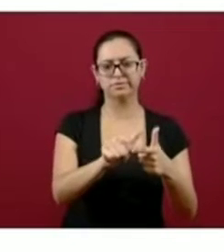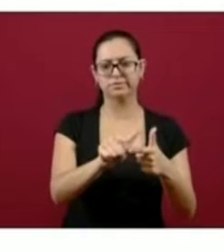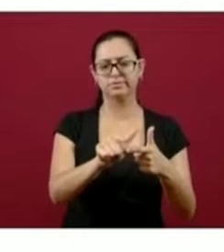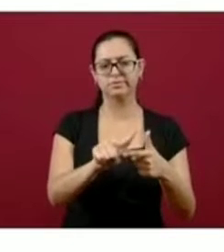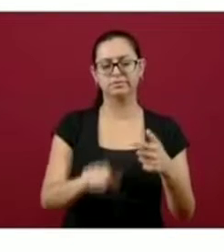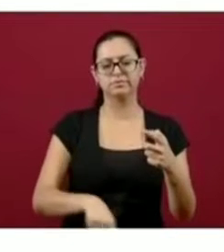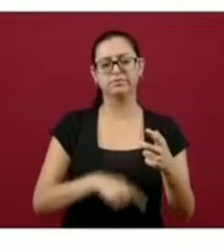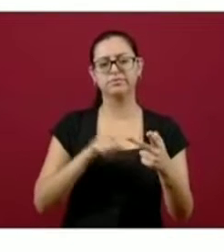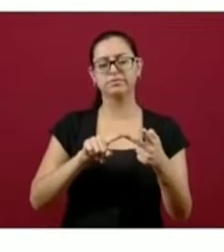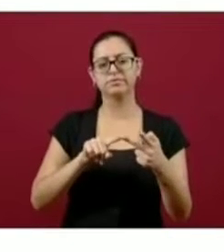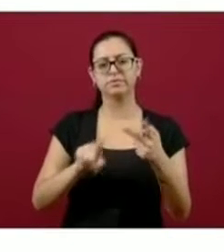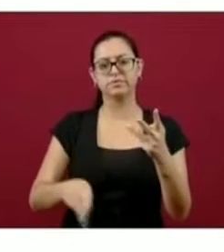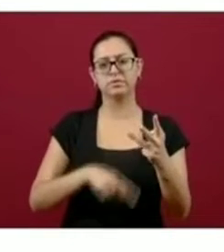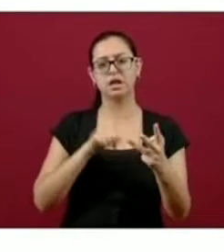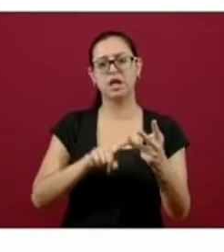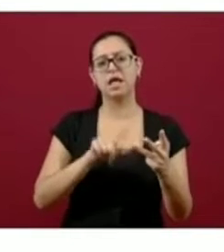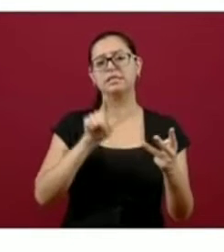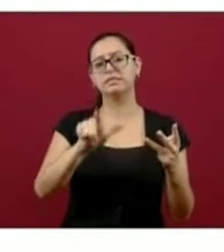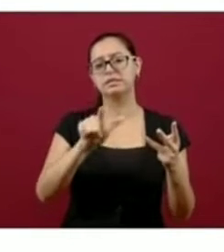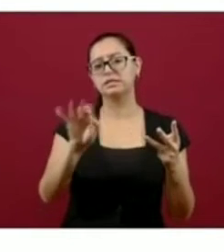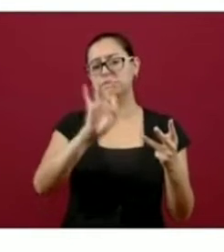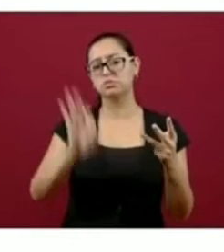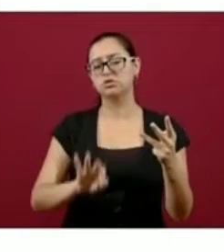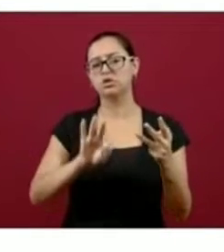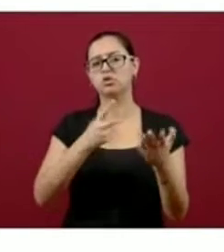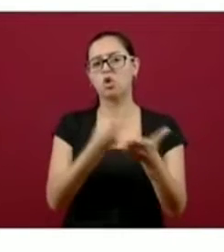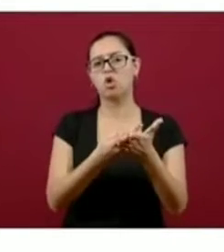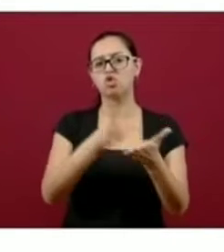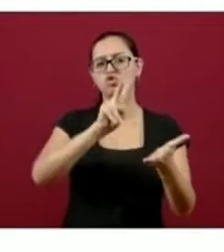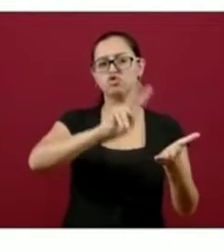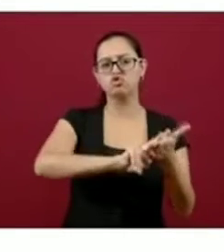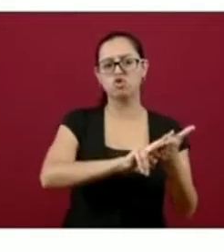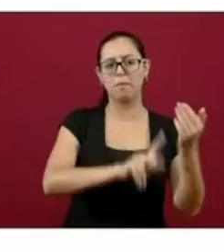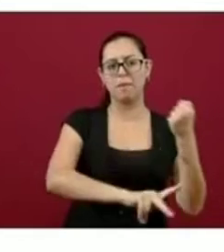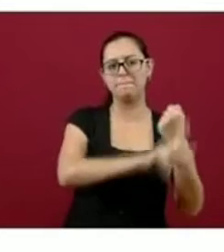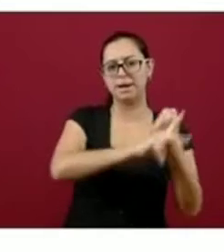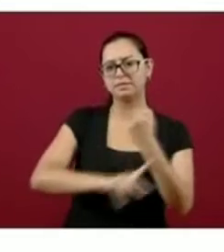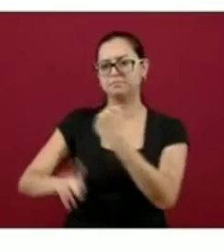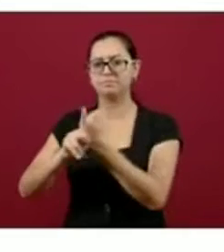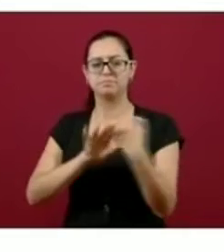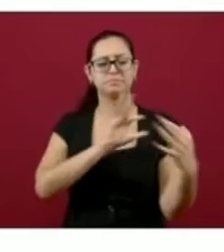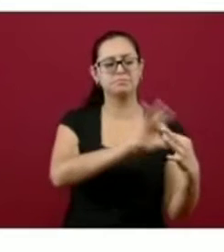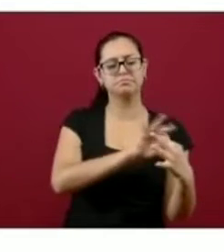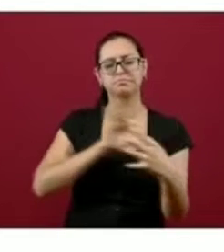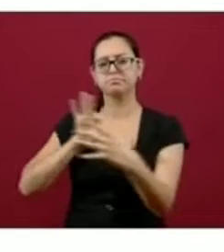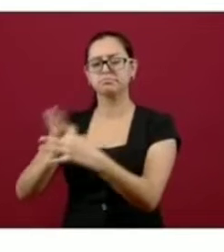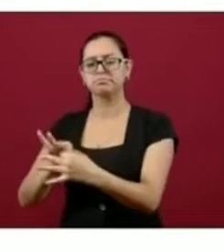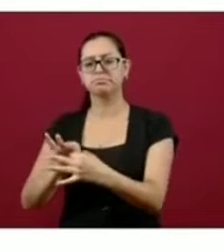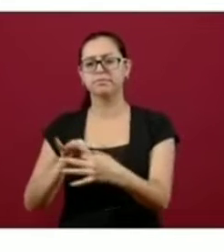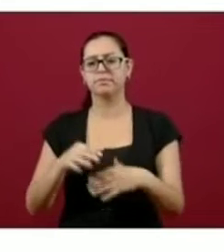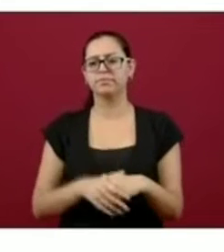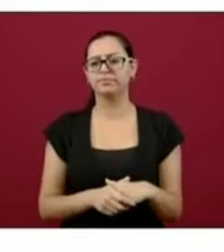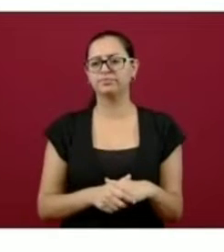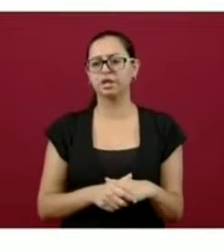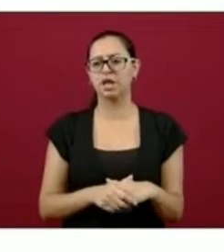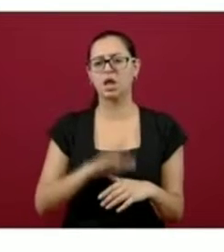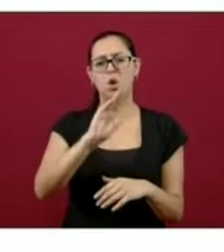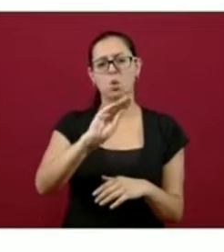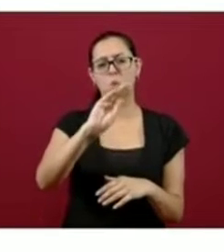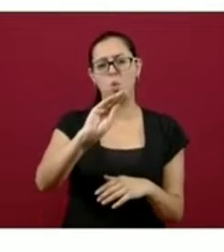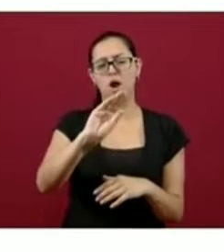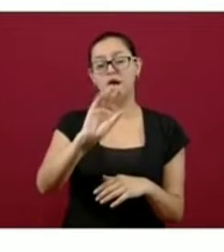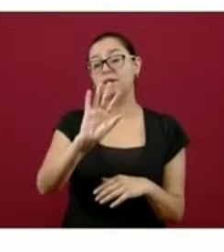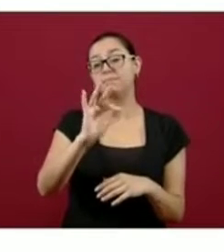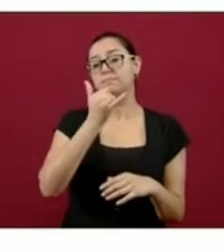Tienen doble nacionalidad el 17% y el 48% están en una condición de carencia